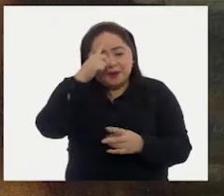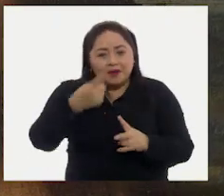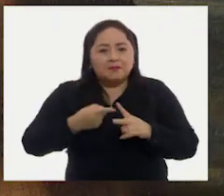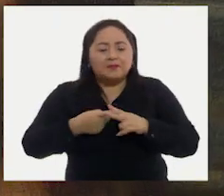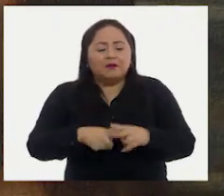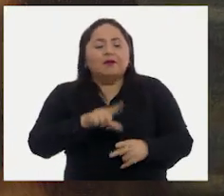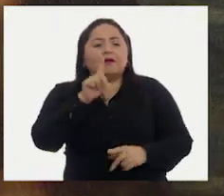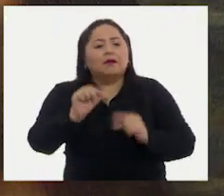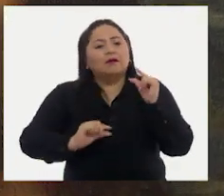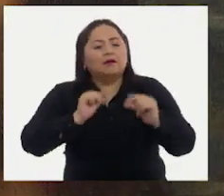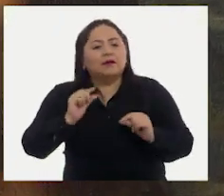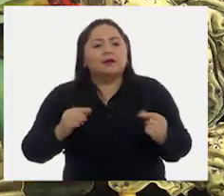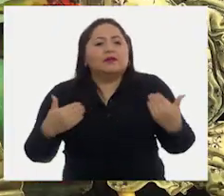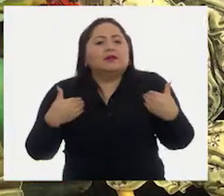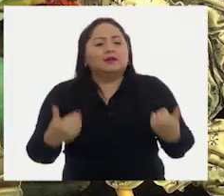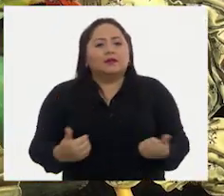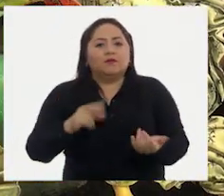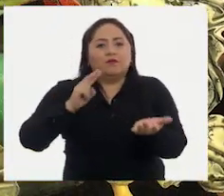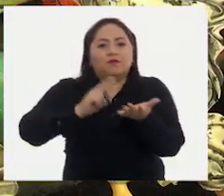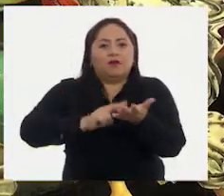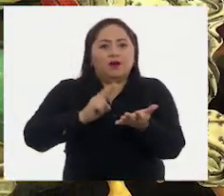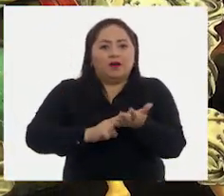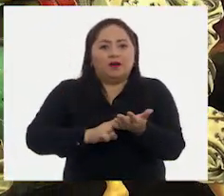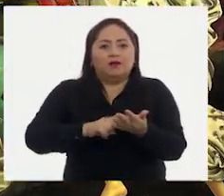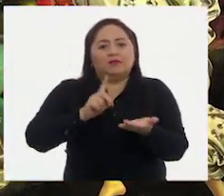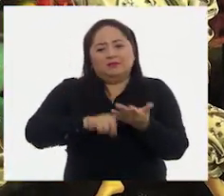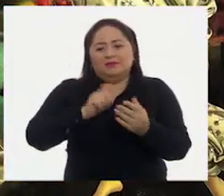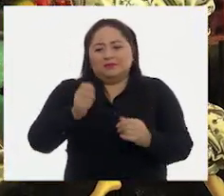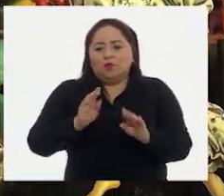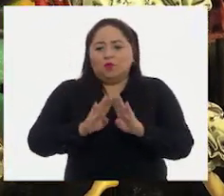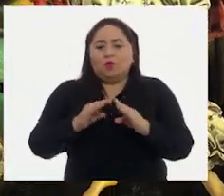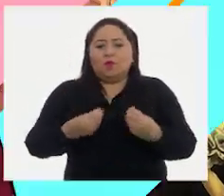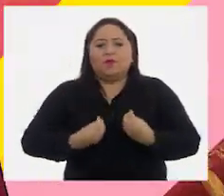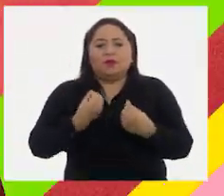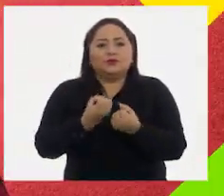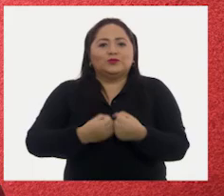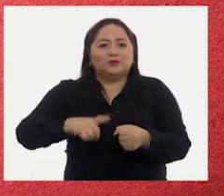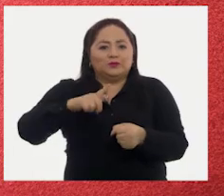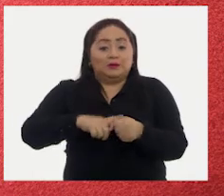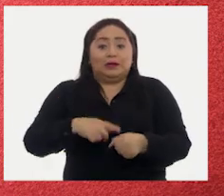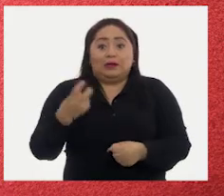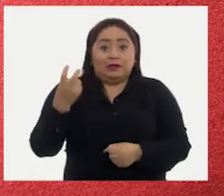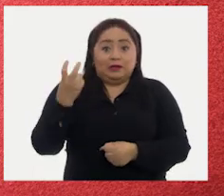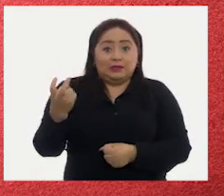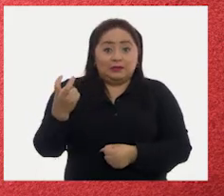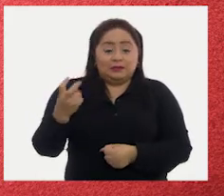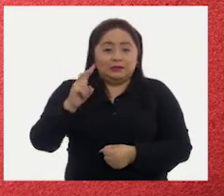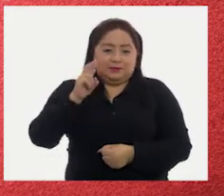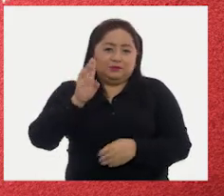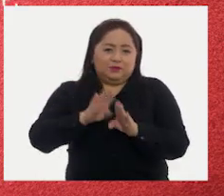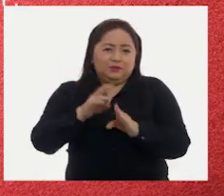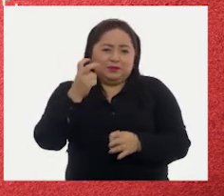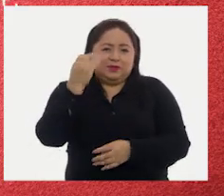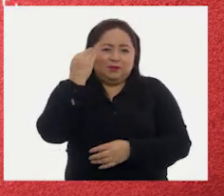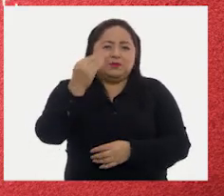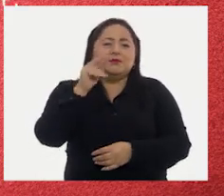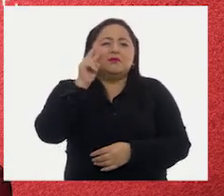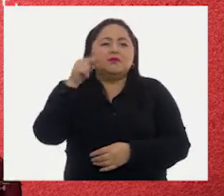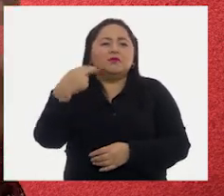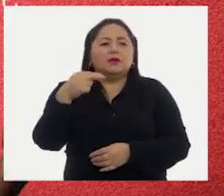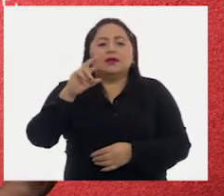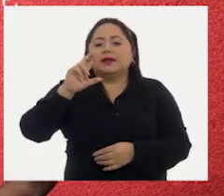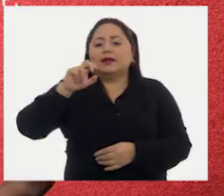a comprender el valor y rol del individuo en la vida social. A este ilustre periodo se le conoce